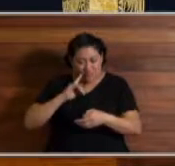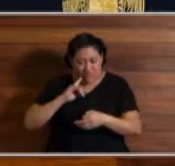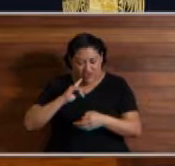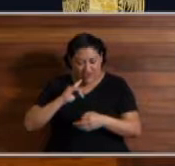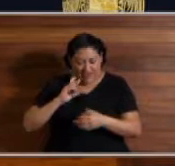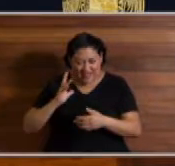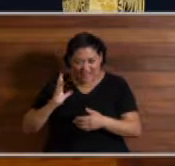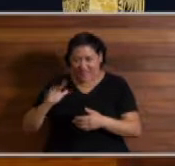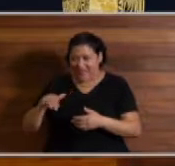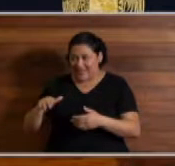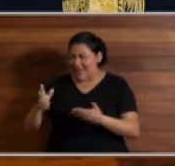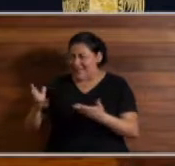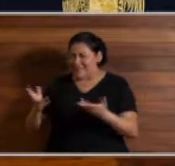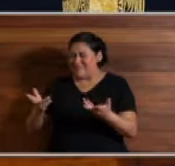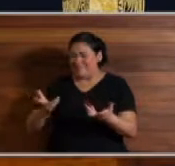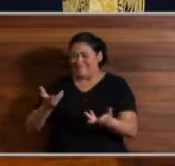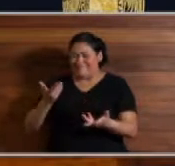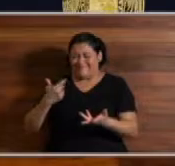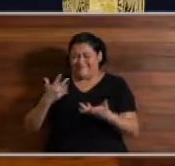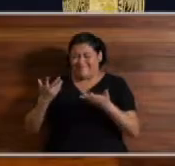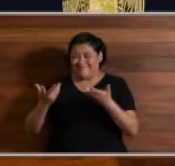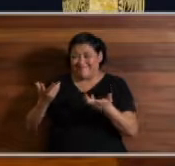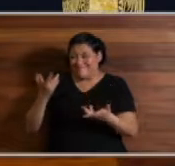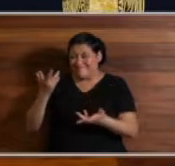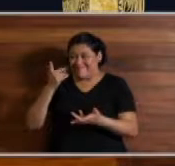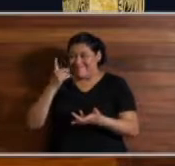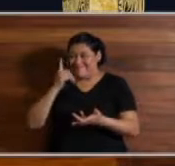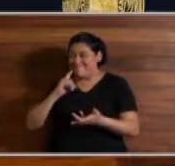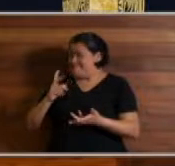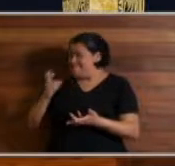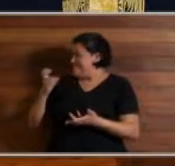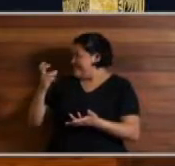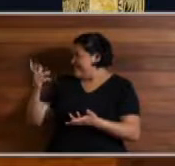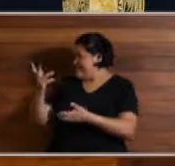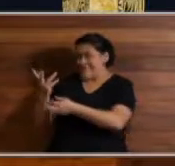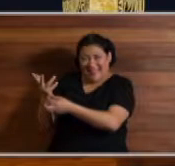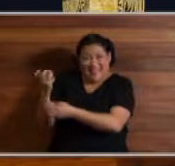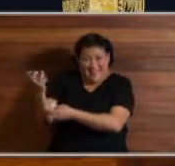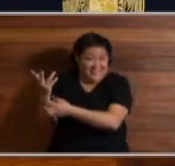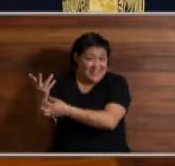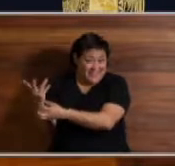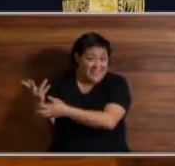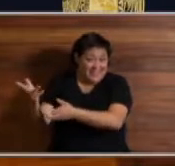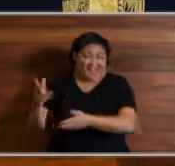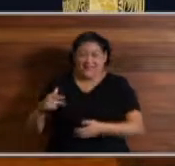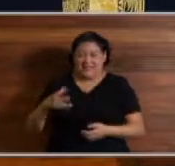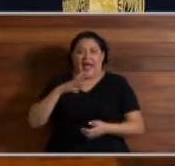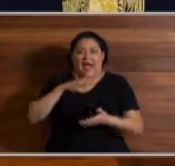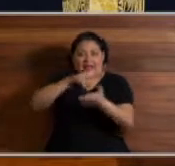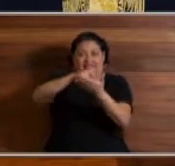de la Comisión de Derechos Humanos lo dice. Sí, también. Tenemos los derechos. Sabemos en